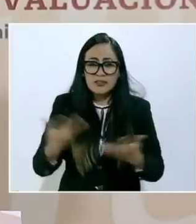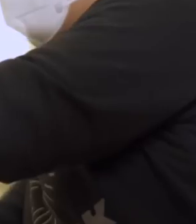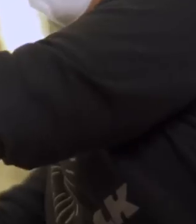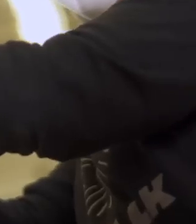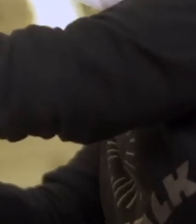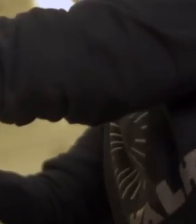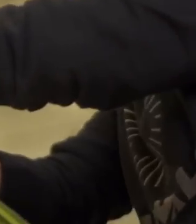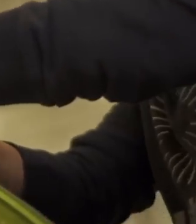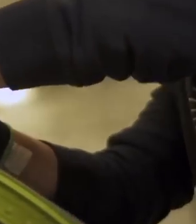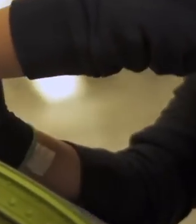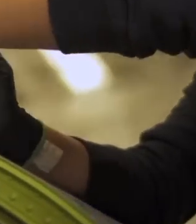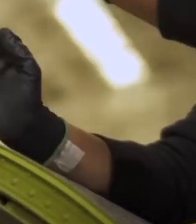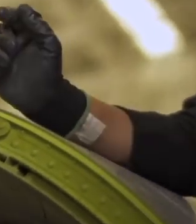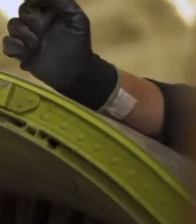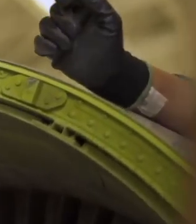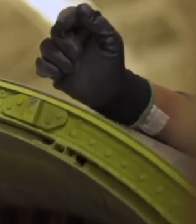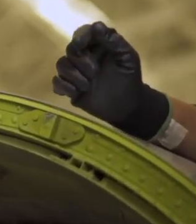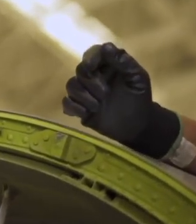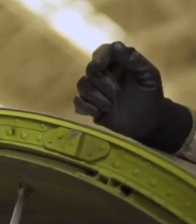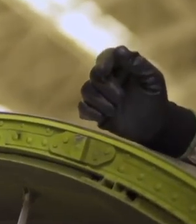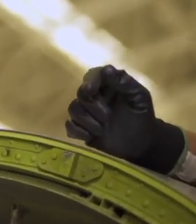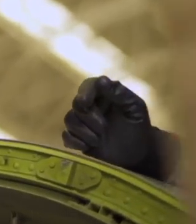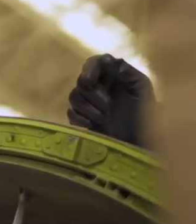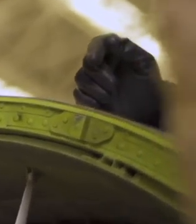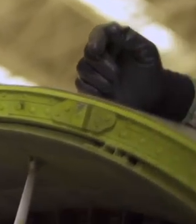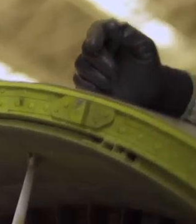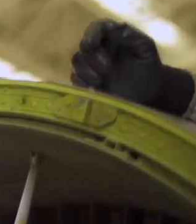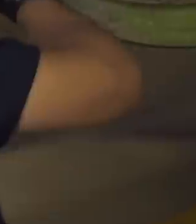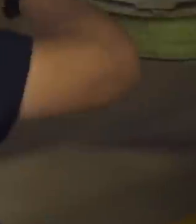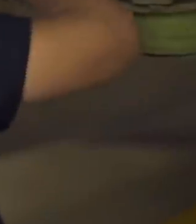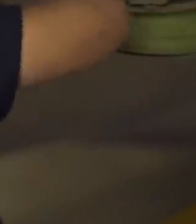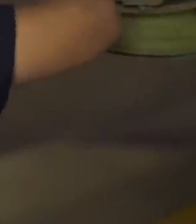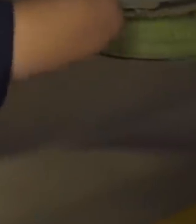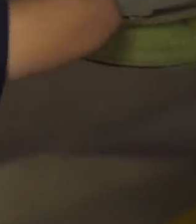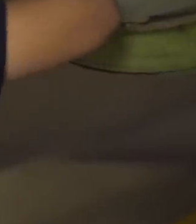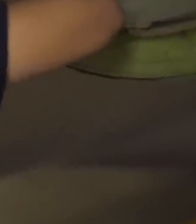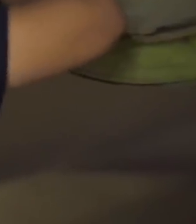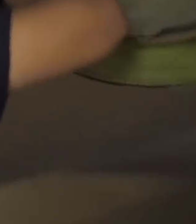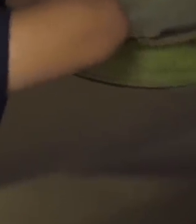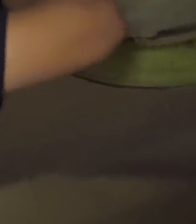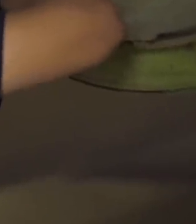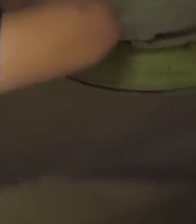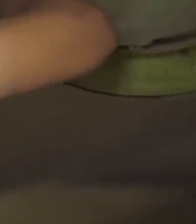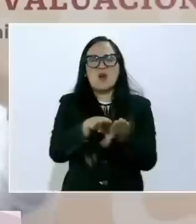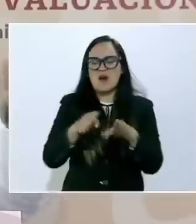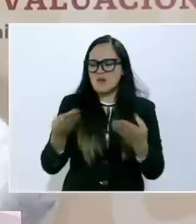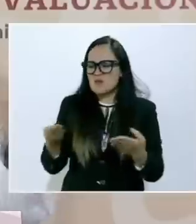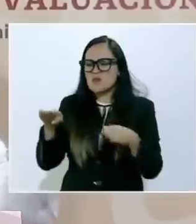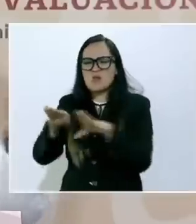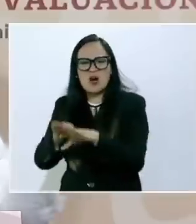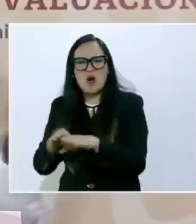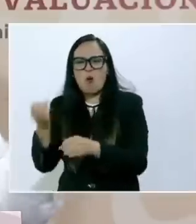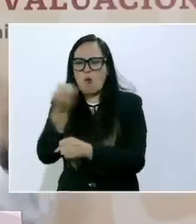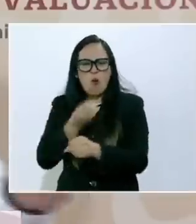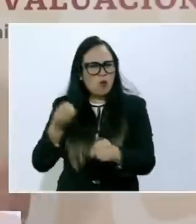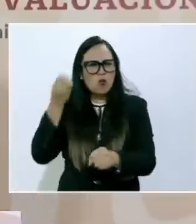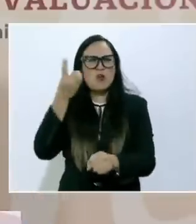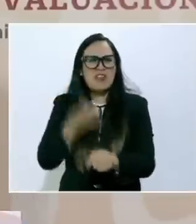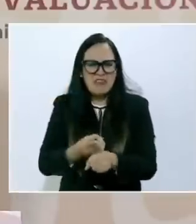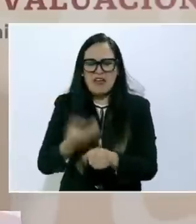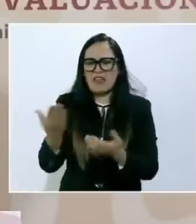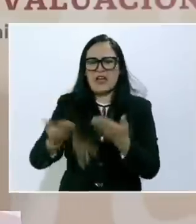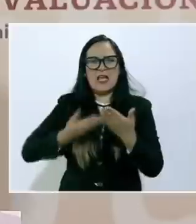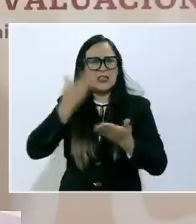absolutamente, para apoyar a los jóvenes. Les cerraron las puertas para que no tuviesen posibilidad de